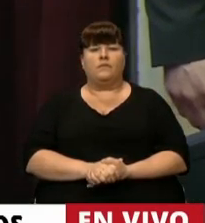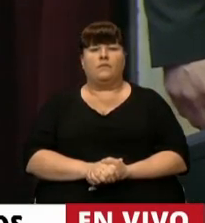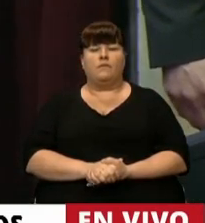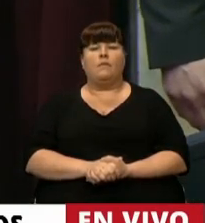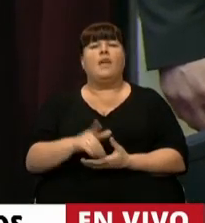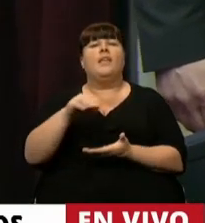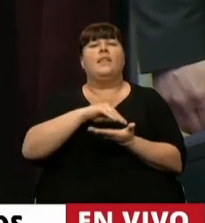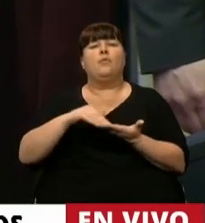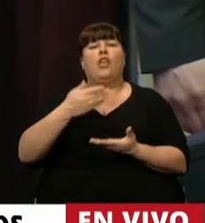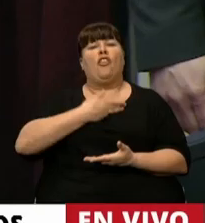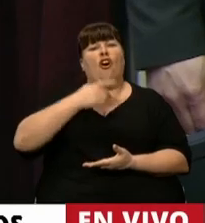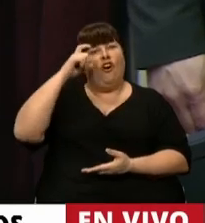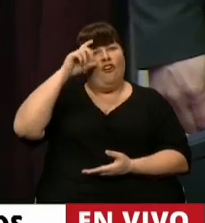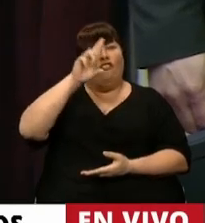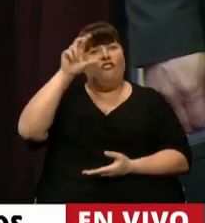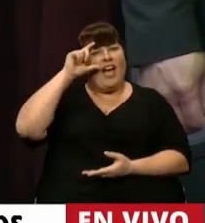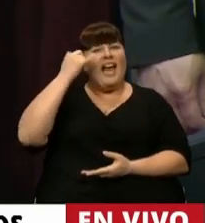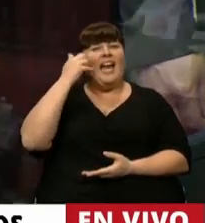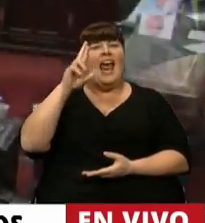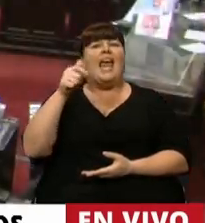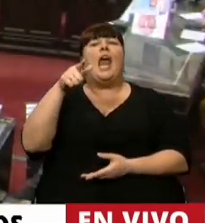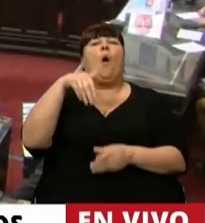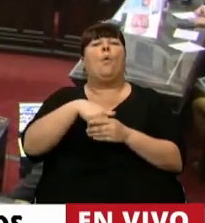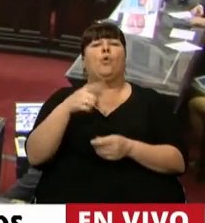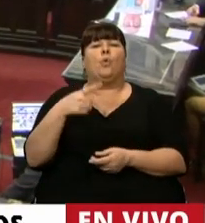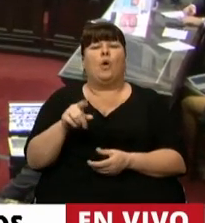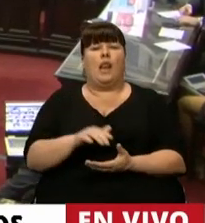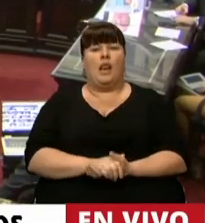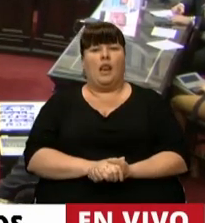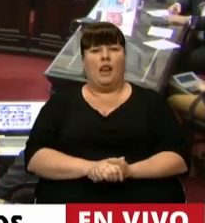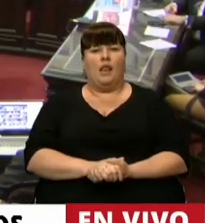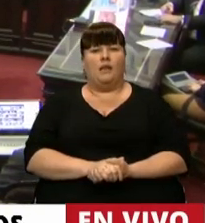diputado ferreira julio en el sentido de su voto